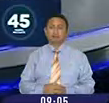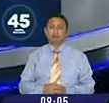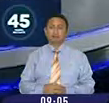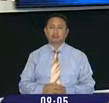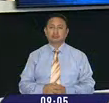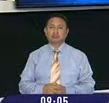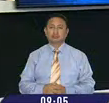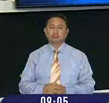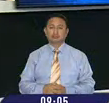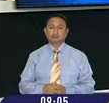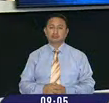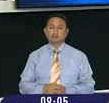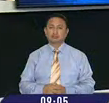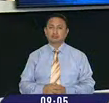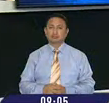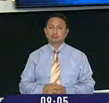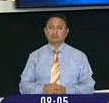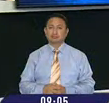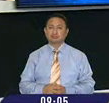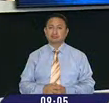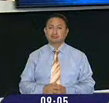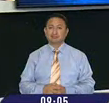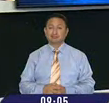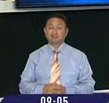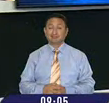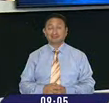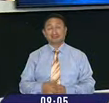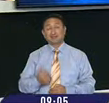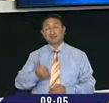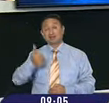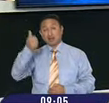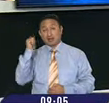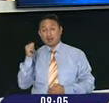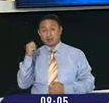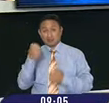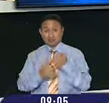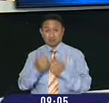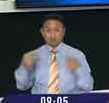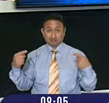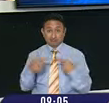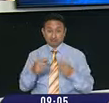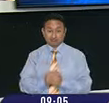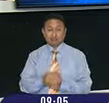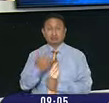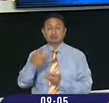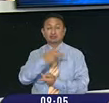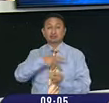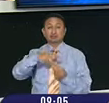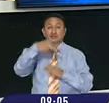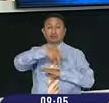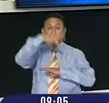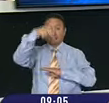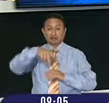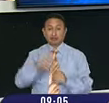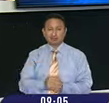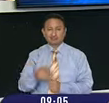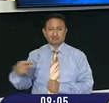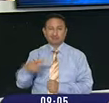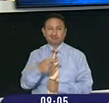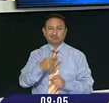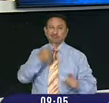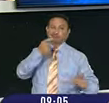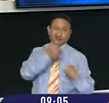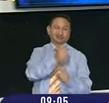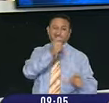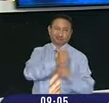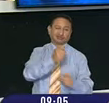Navarro. Y los roces políticos no faltaron en el debate. Tres candidatos a prefectos de Pichincha fueron constantemente cuestionados